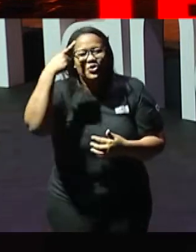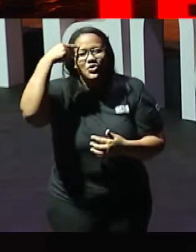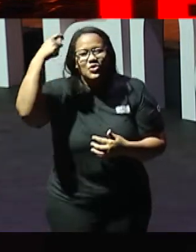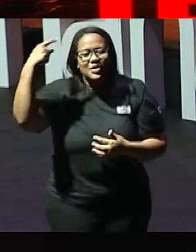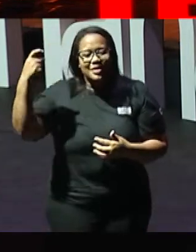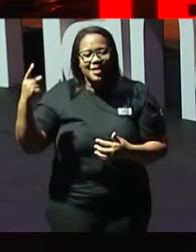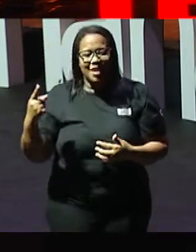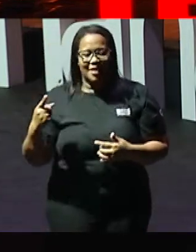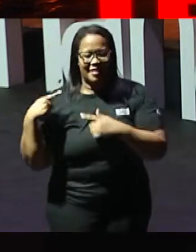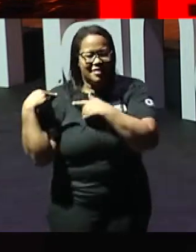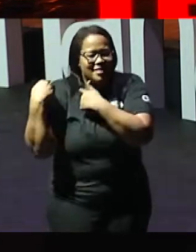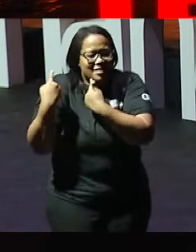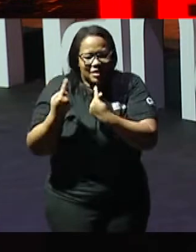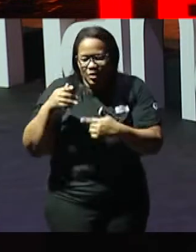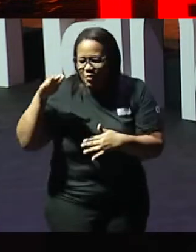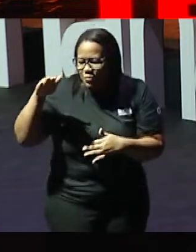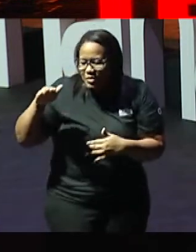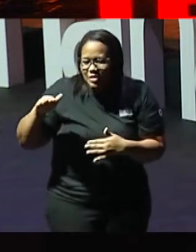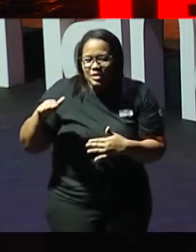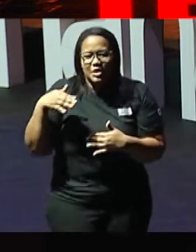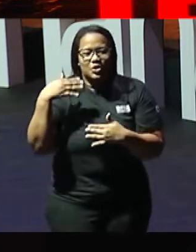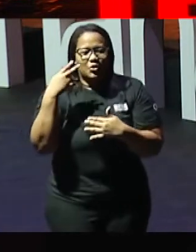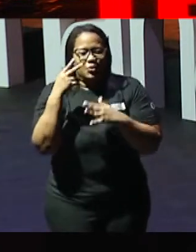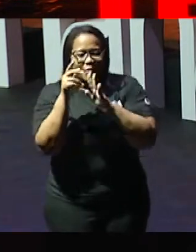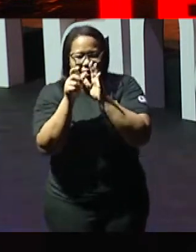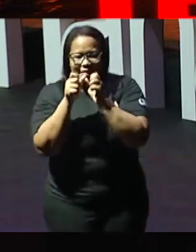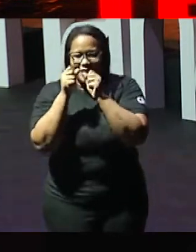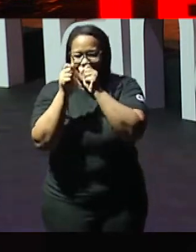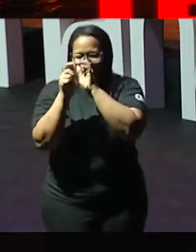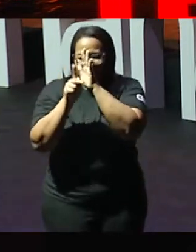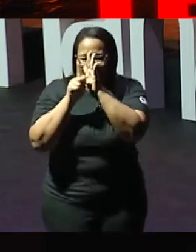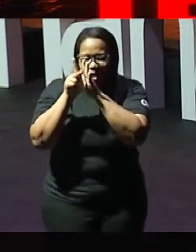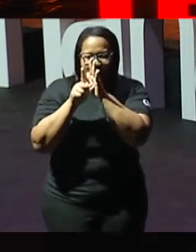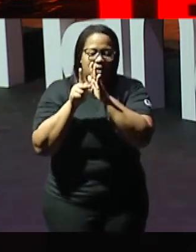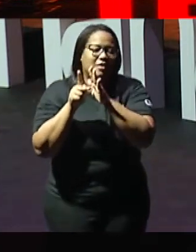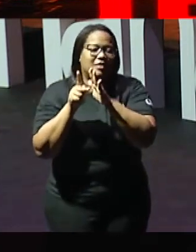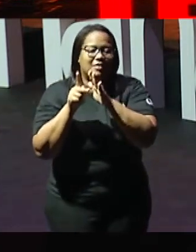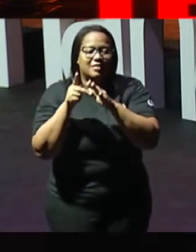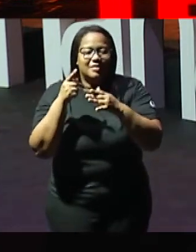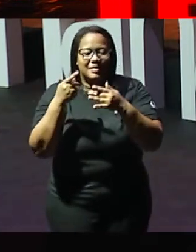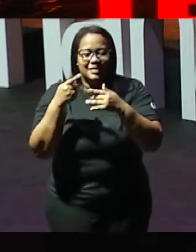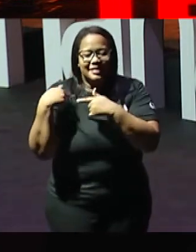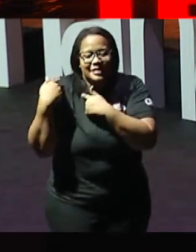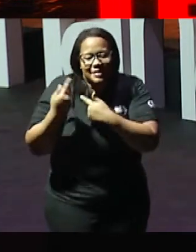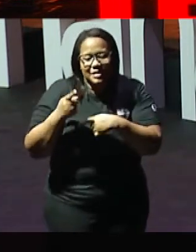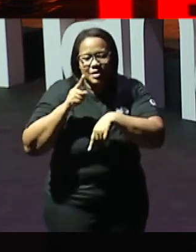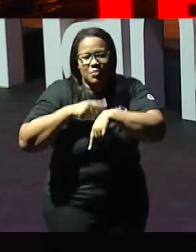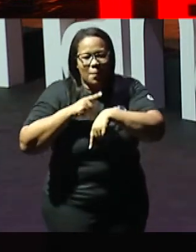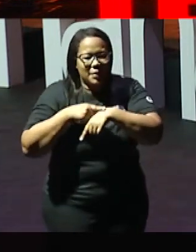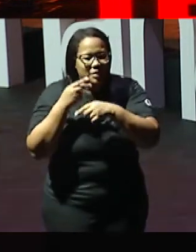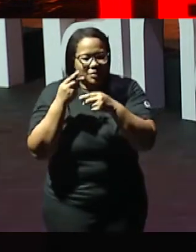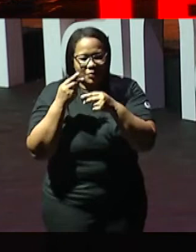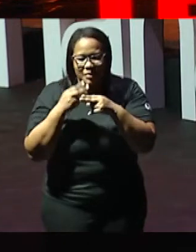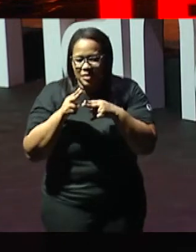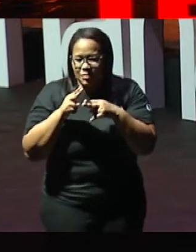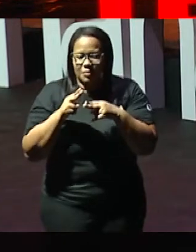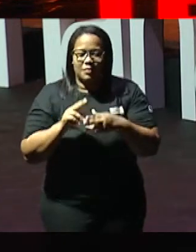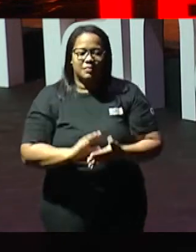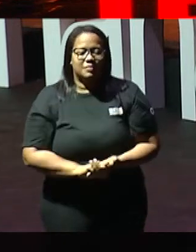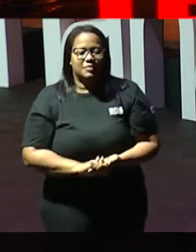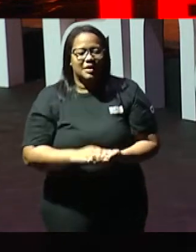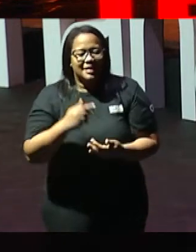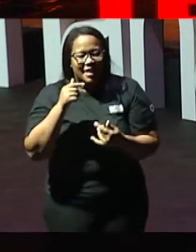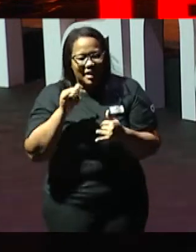agarré la cámara esto era lo que yo quería ser para el reto mi vida lo que yo viví en ese instante yo decía